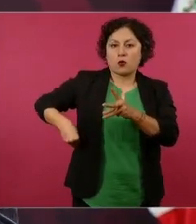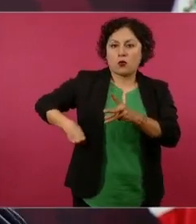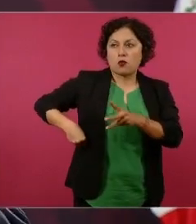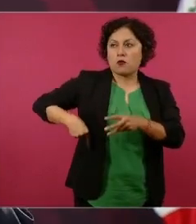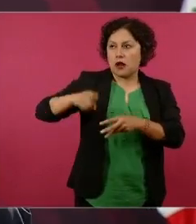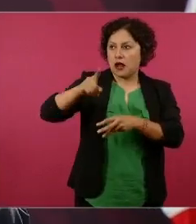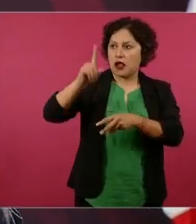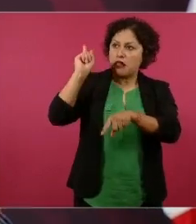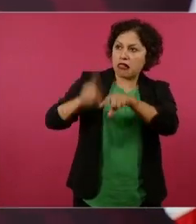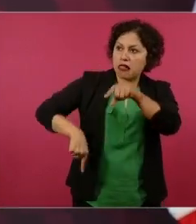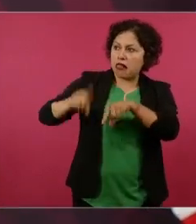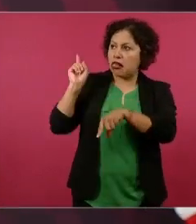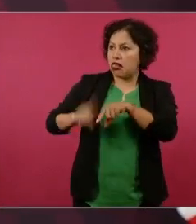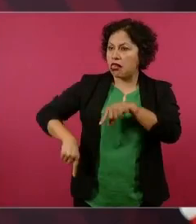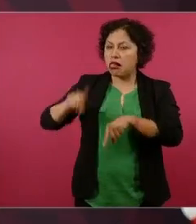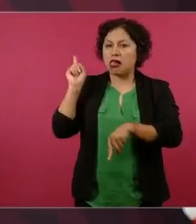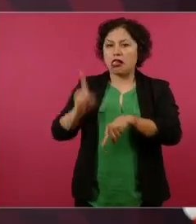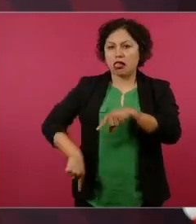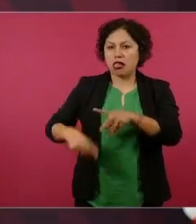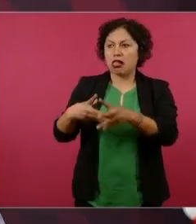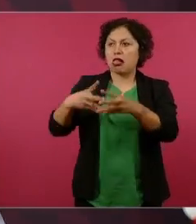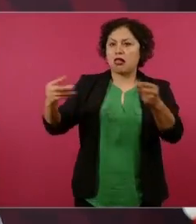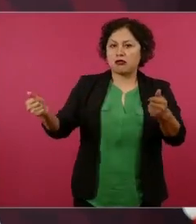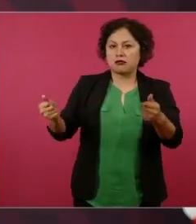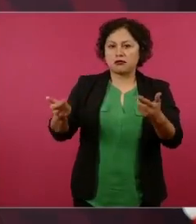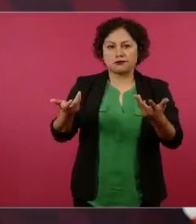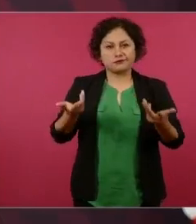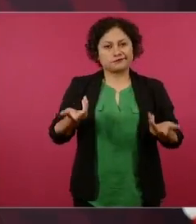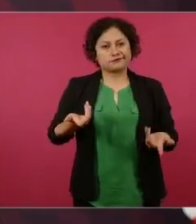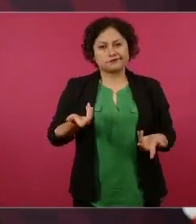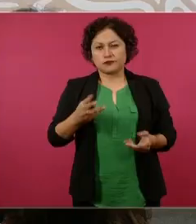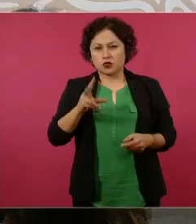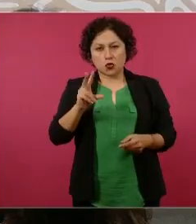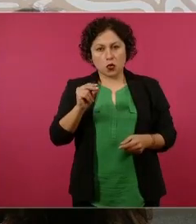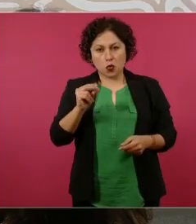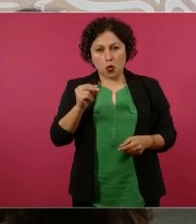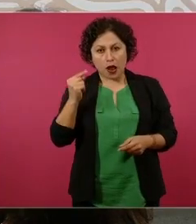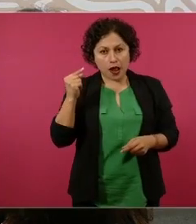solo enfrentando los efectos